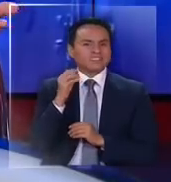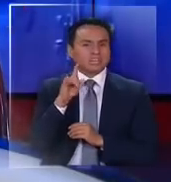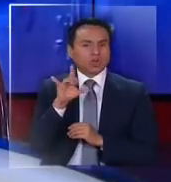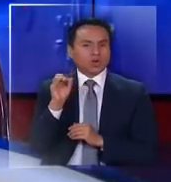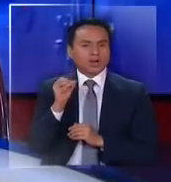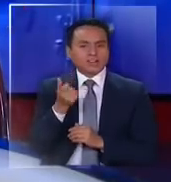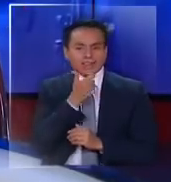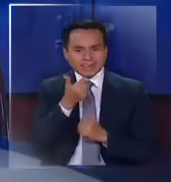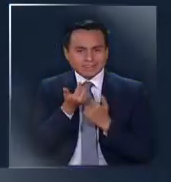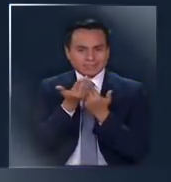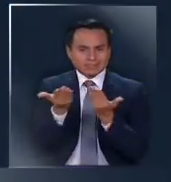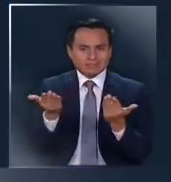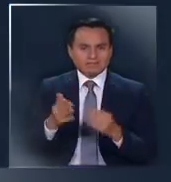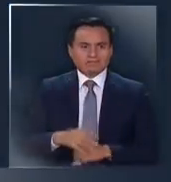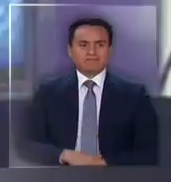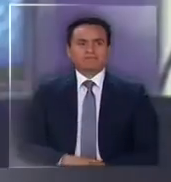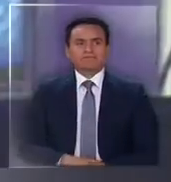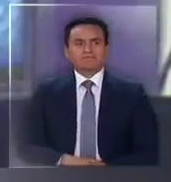haciendo reír.